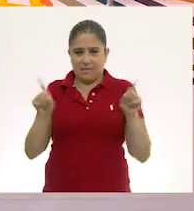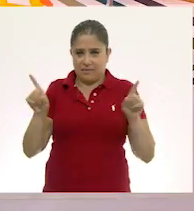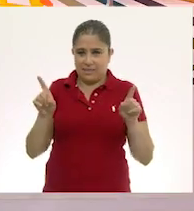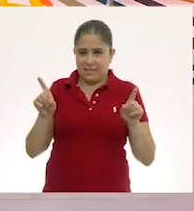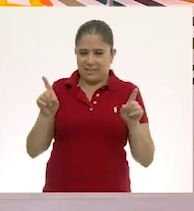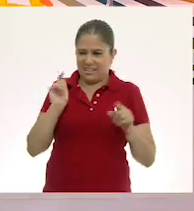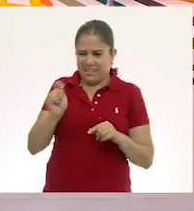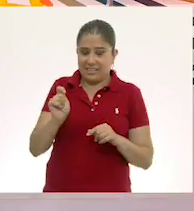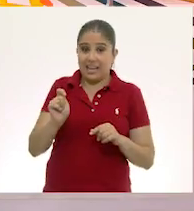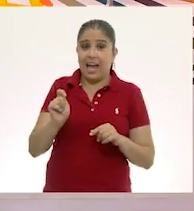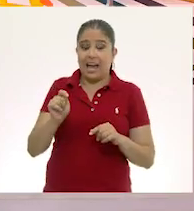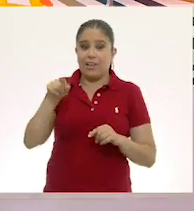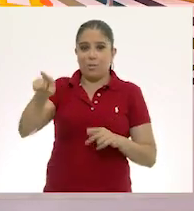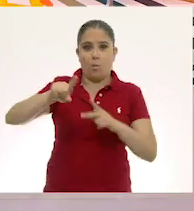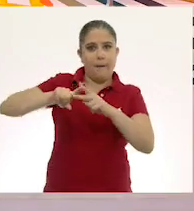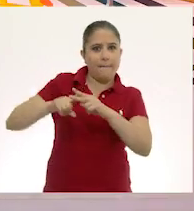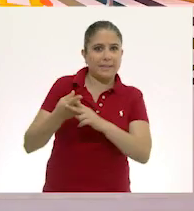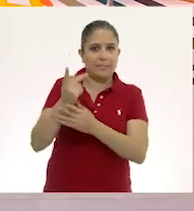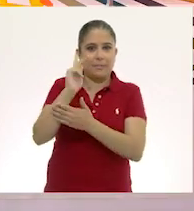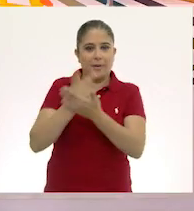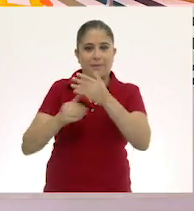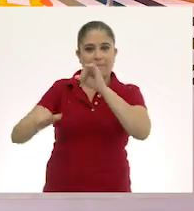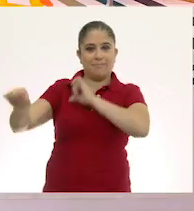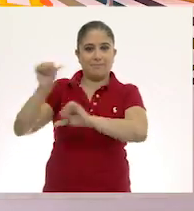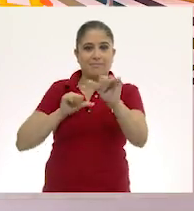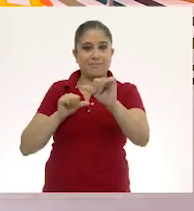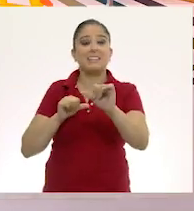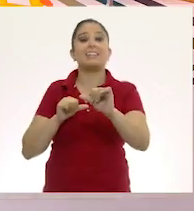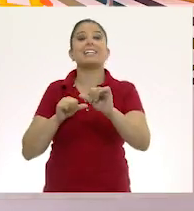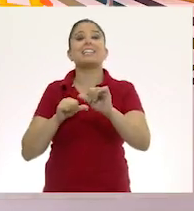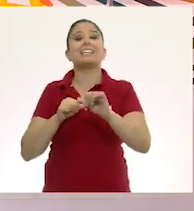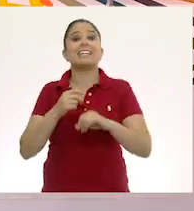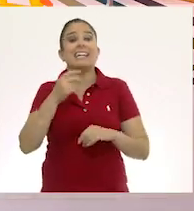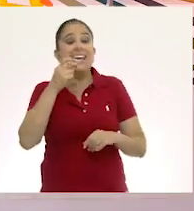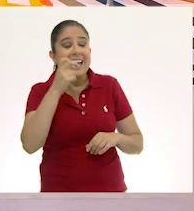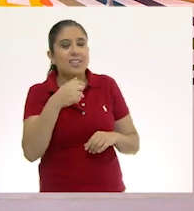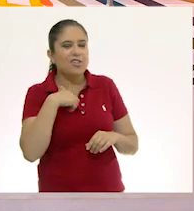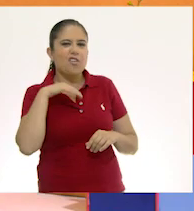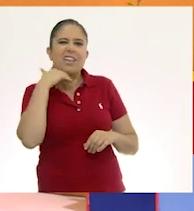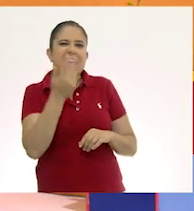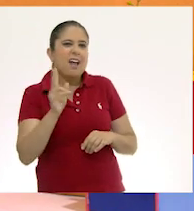que tú comenzaste el programa. Así es. Eso era algo que quería